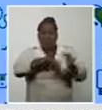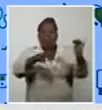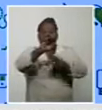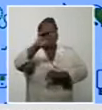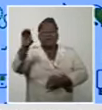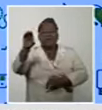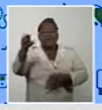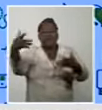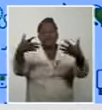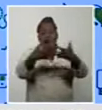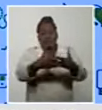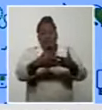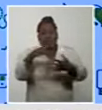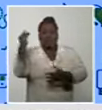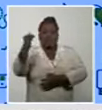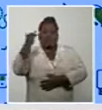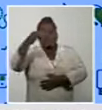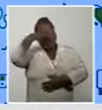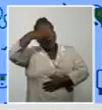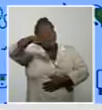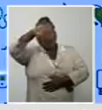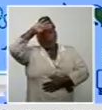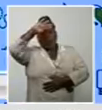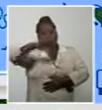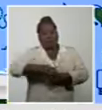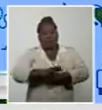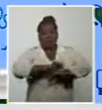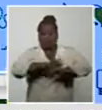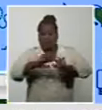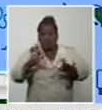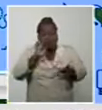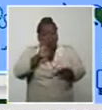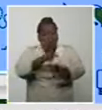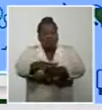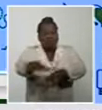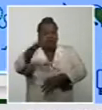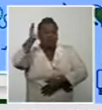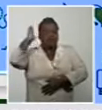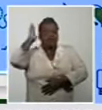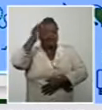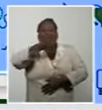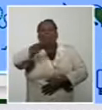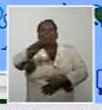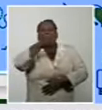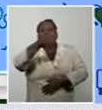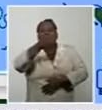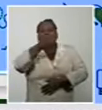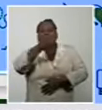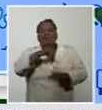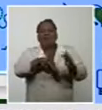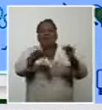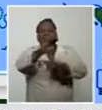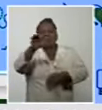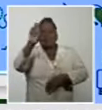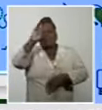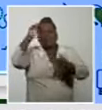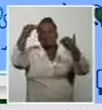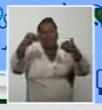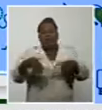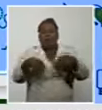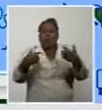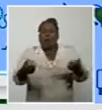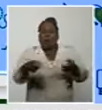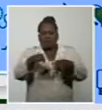Relaciones Exteriores de la República de Cuba. De inmediato iniciamos la conferencia de prensa del Ministerio de Salud Pública sobre la actualización